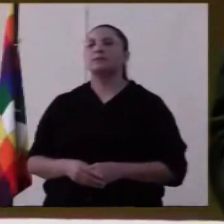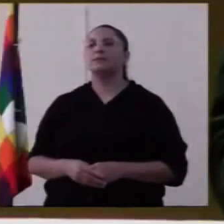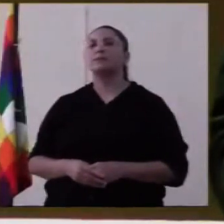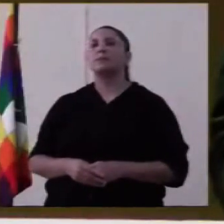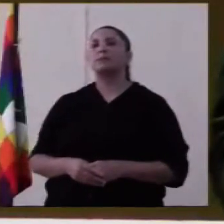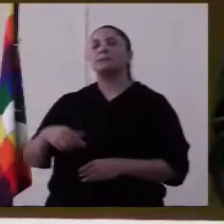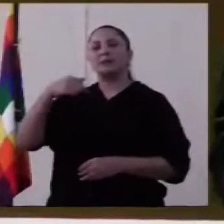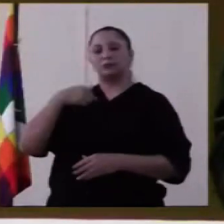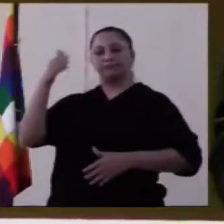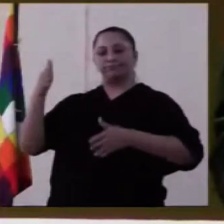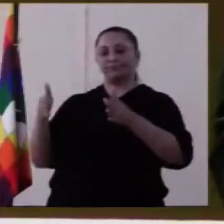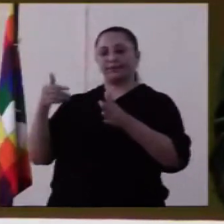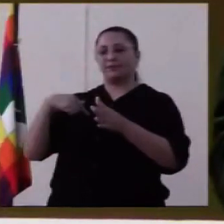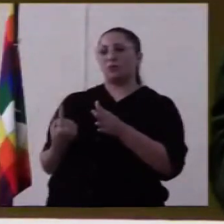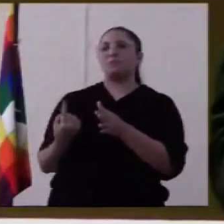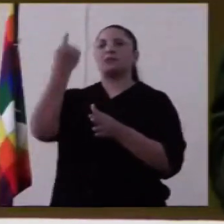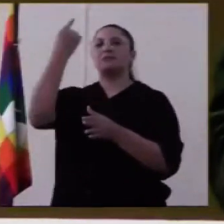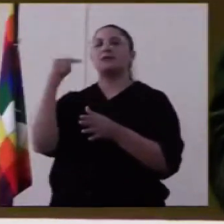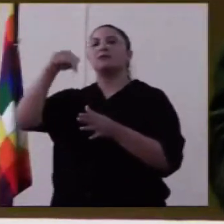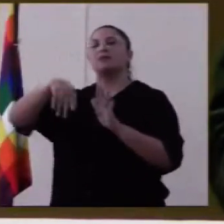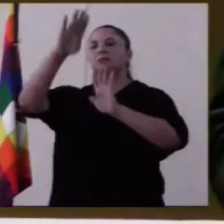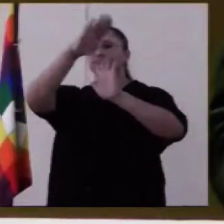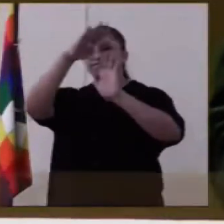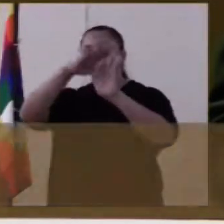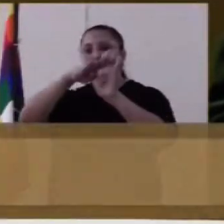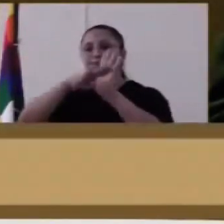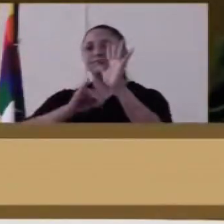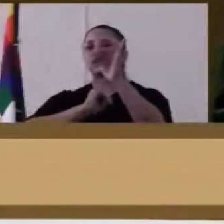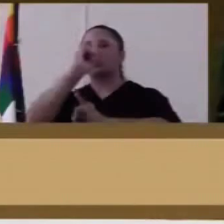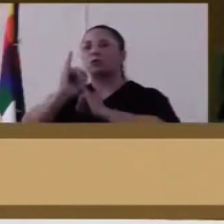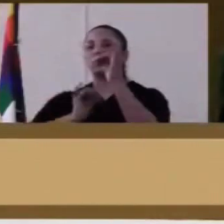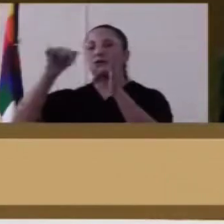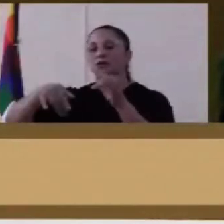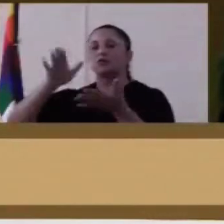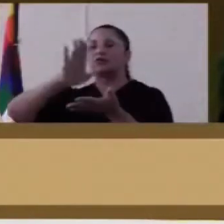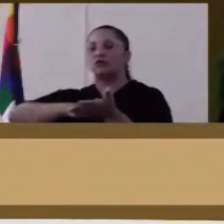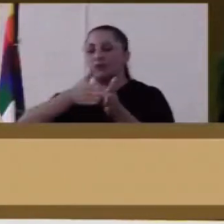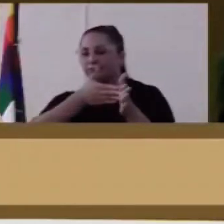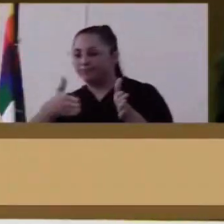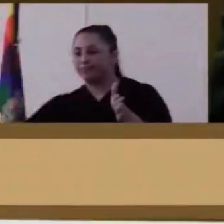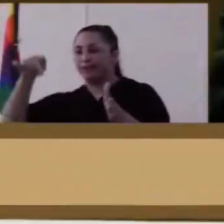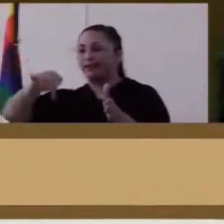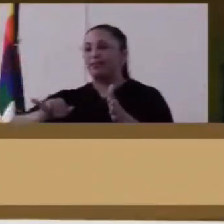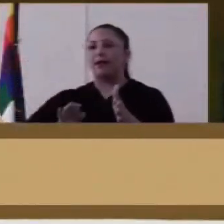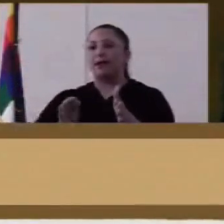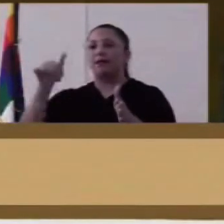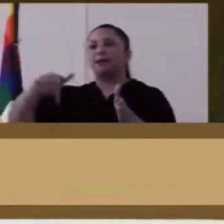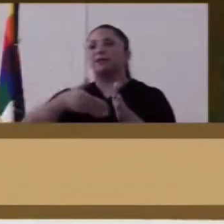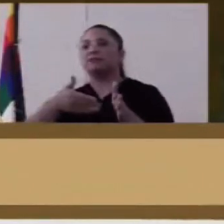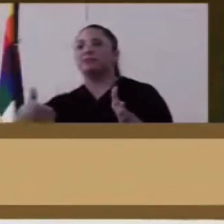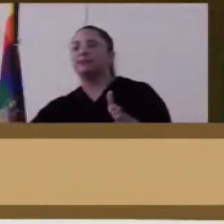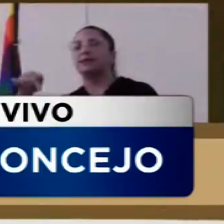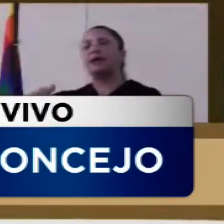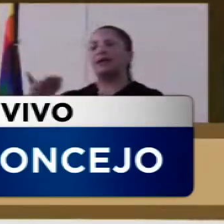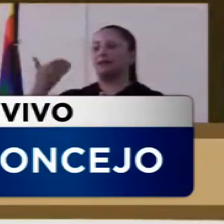Muy bien, vamos a cambiar completamente de información y nos trasladamos ahora en vivo y en directo hacia la localidad de Presidencia Roques en Espeña. El intendente de la localidad